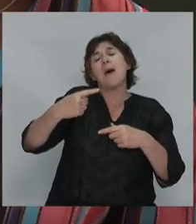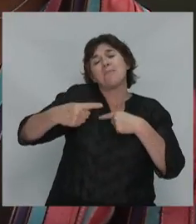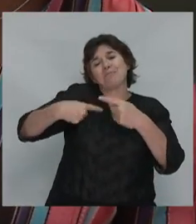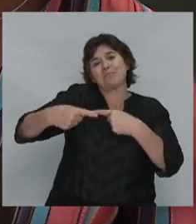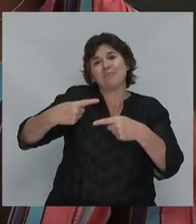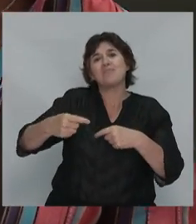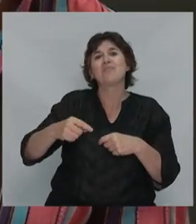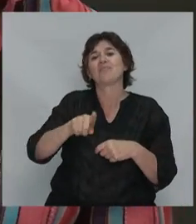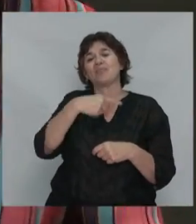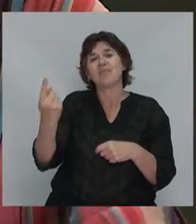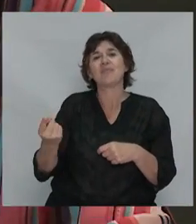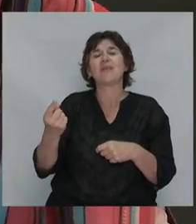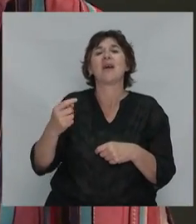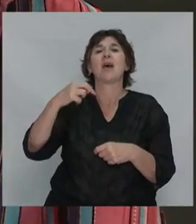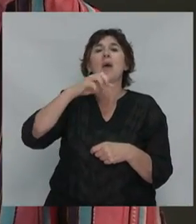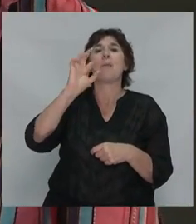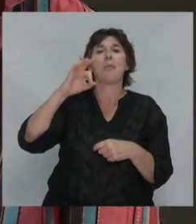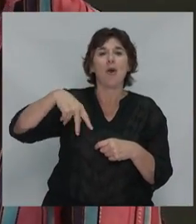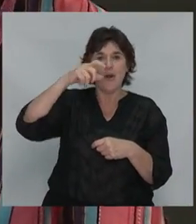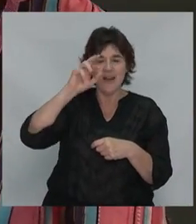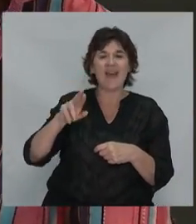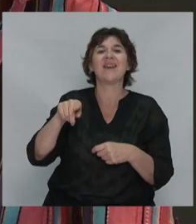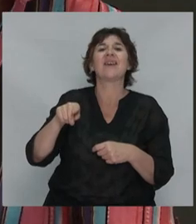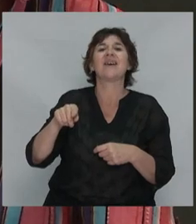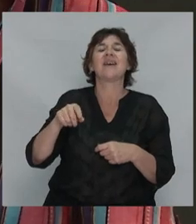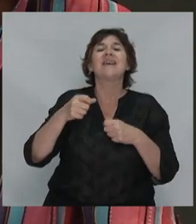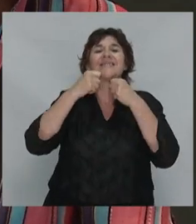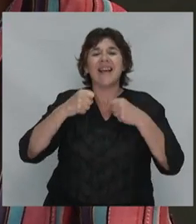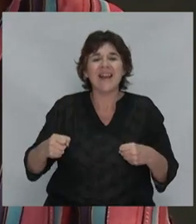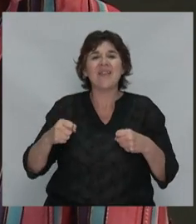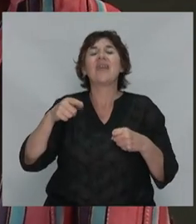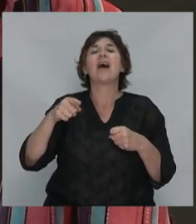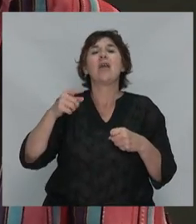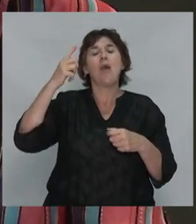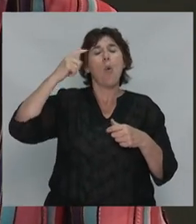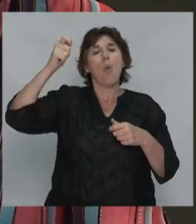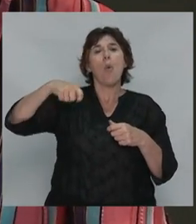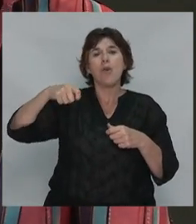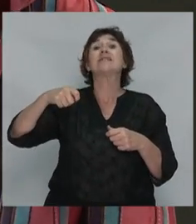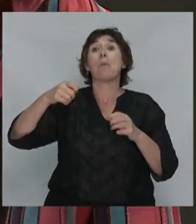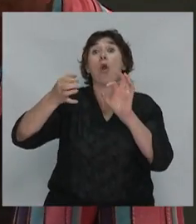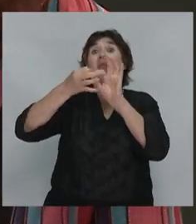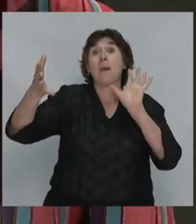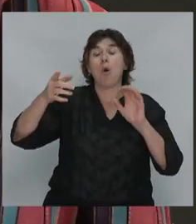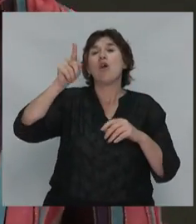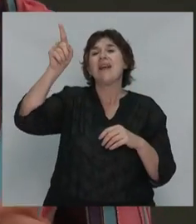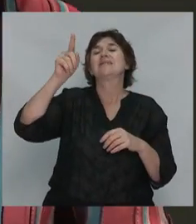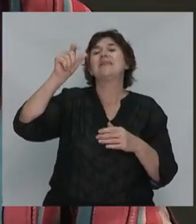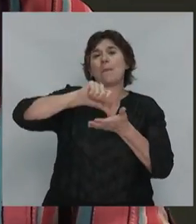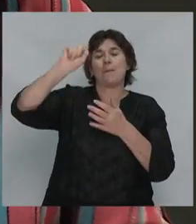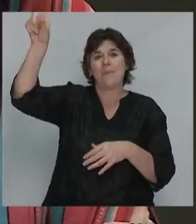ahora con carol browner secretaria internacional de juristas por la democracia de brasil carol